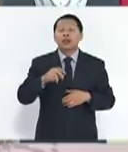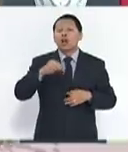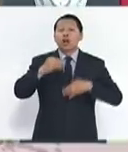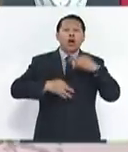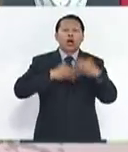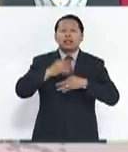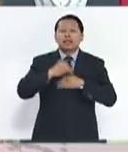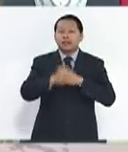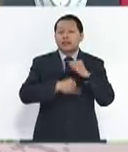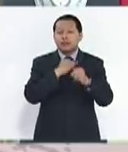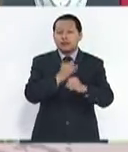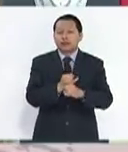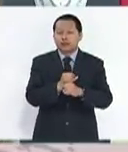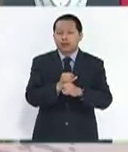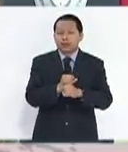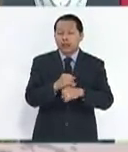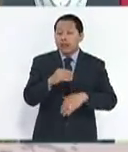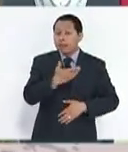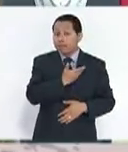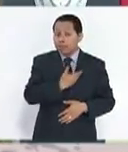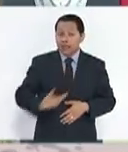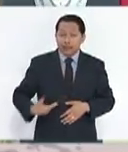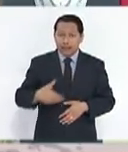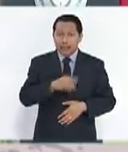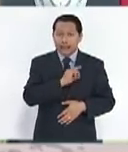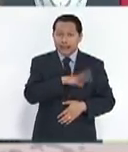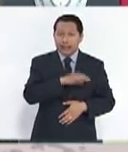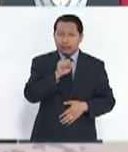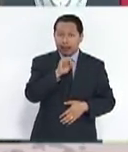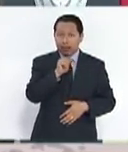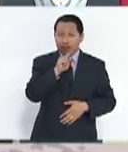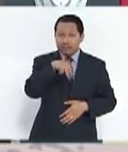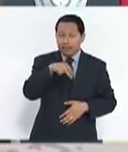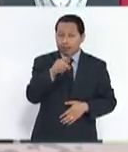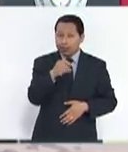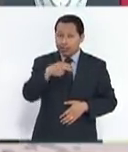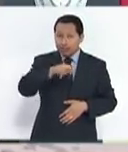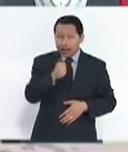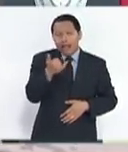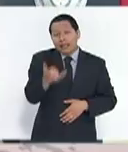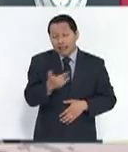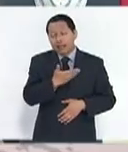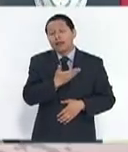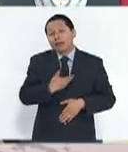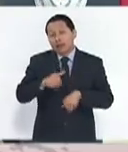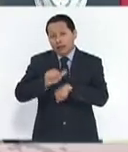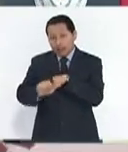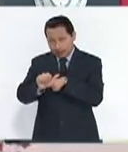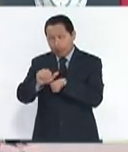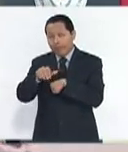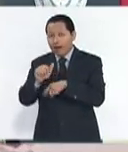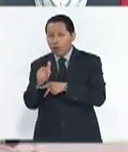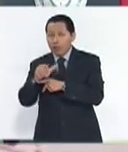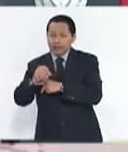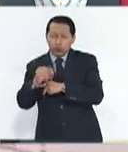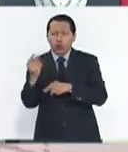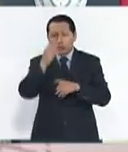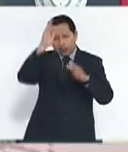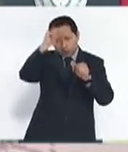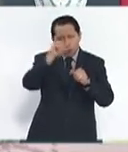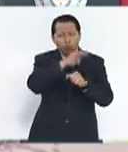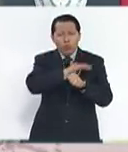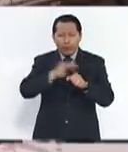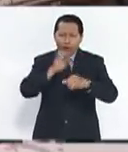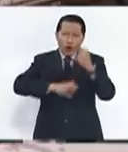noticias internacionales, el presidente de Chile, Sebastián Piñera, y su homólogo argentino, Mauricio Macri, acuerdan liberalizar